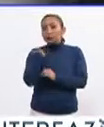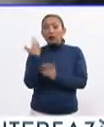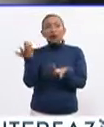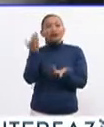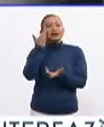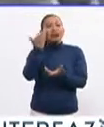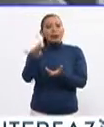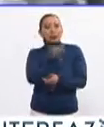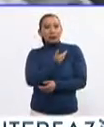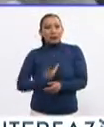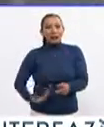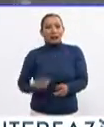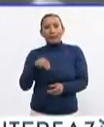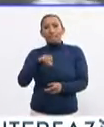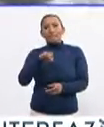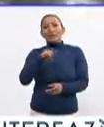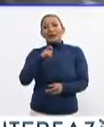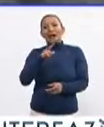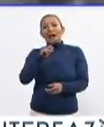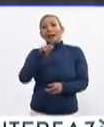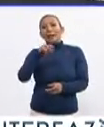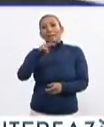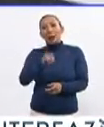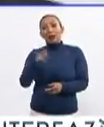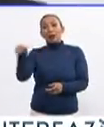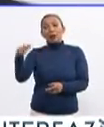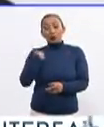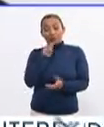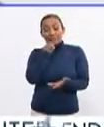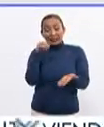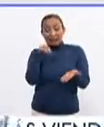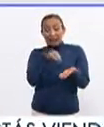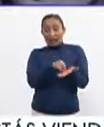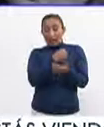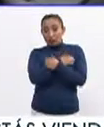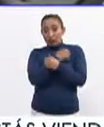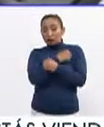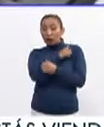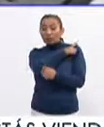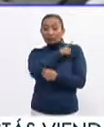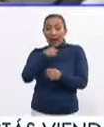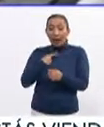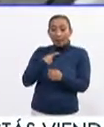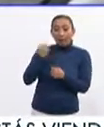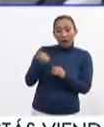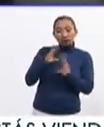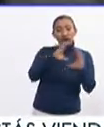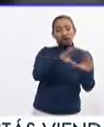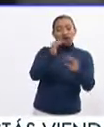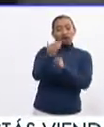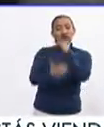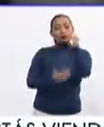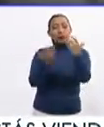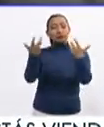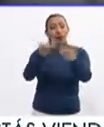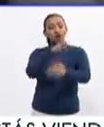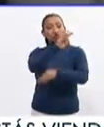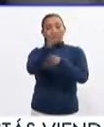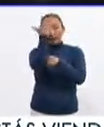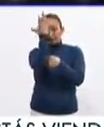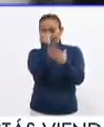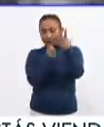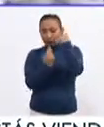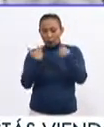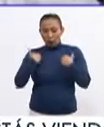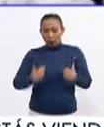durante el periodo del presidente Miguel Alemán Valdés, al plantear que la educación tendría que desarrollar armónicamente todas las